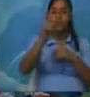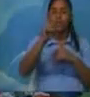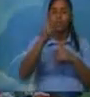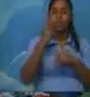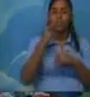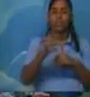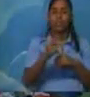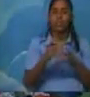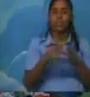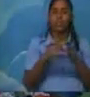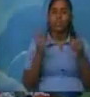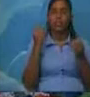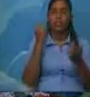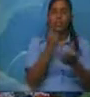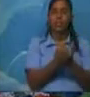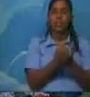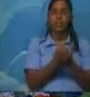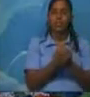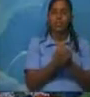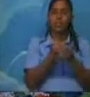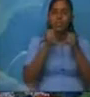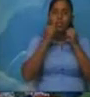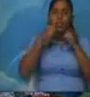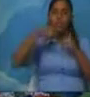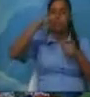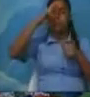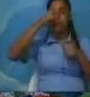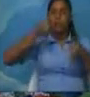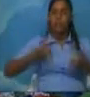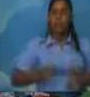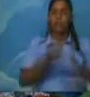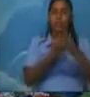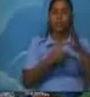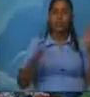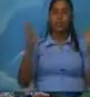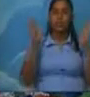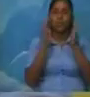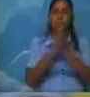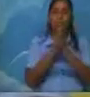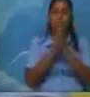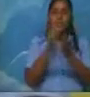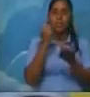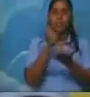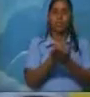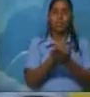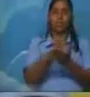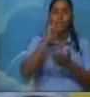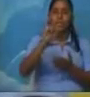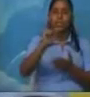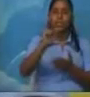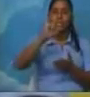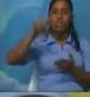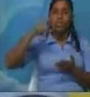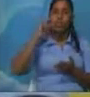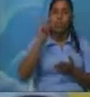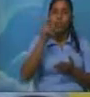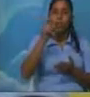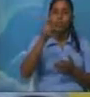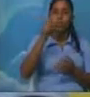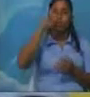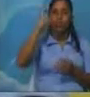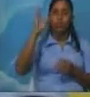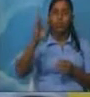y dice así amén leemos con la bendición del Padre del Hijo y del espíritu santo y Jehová tu Dios